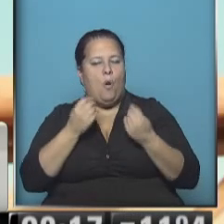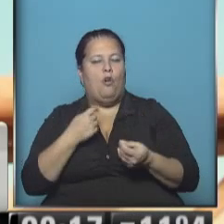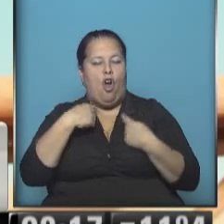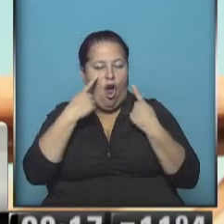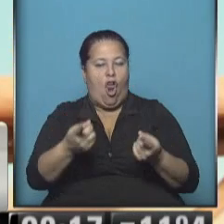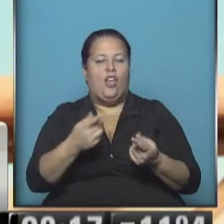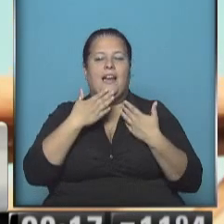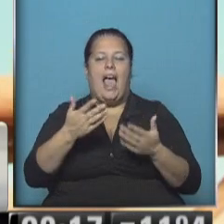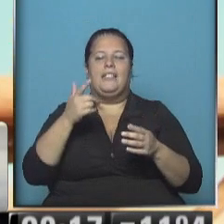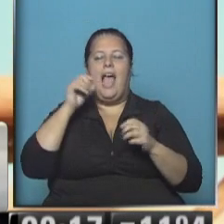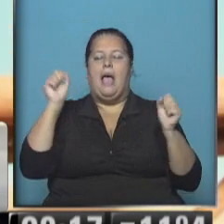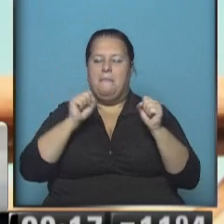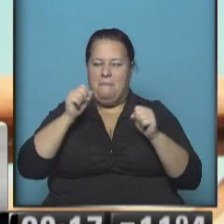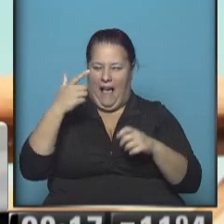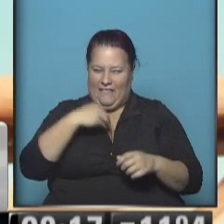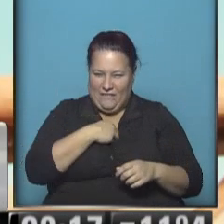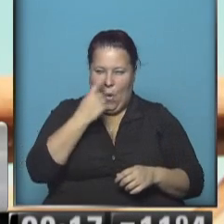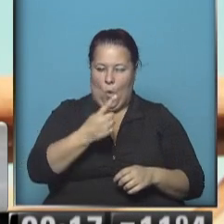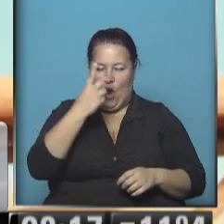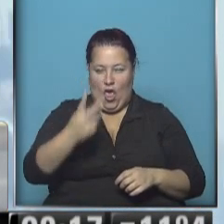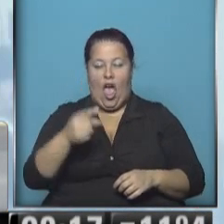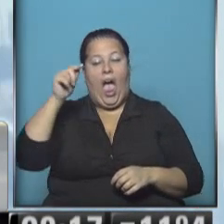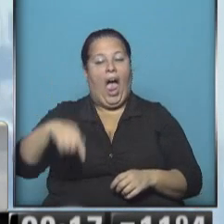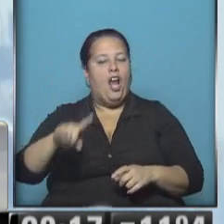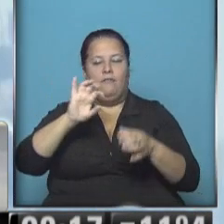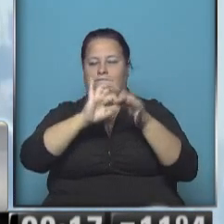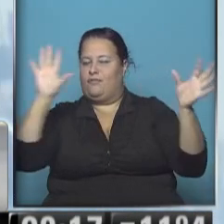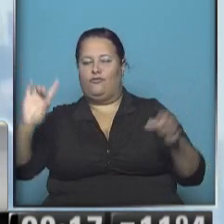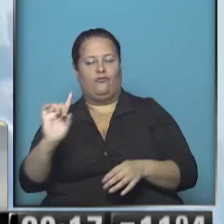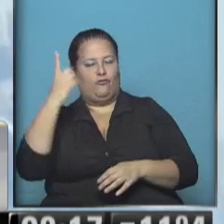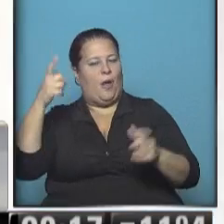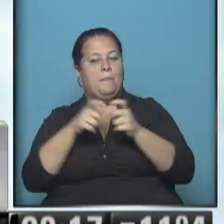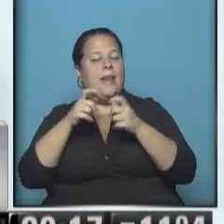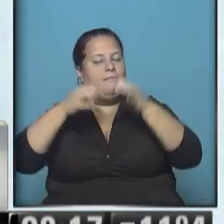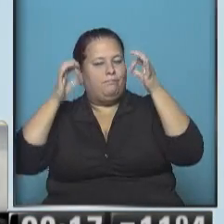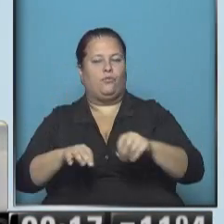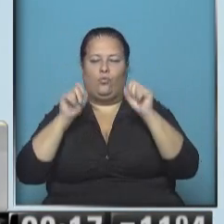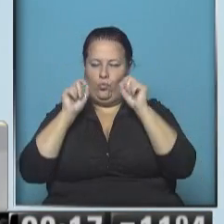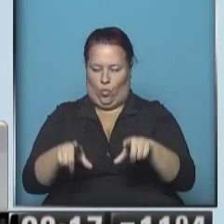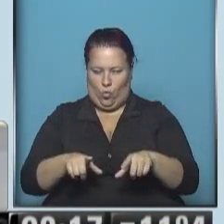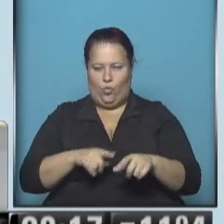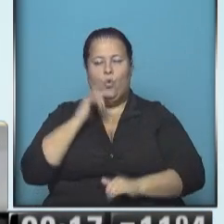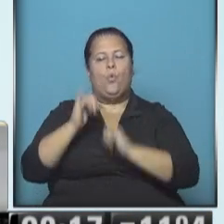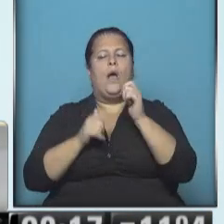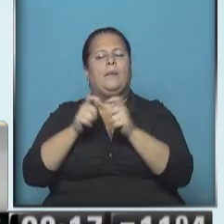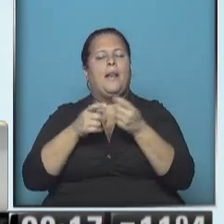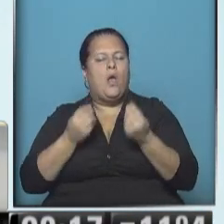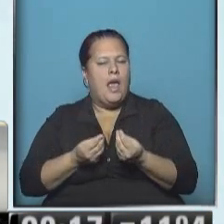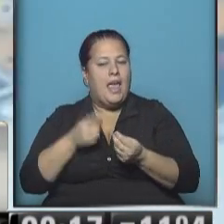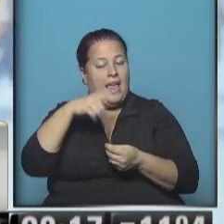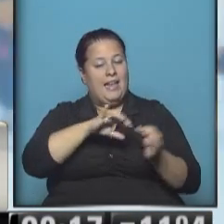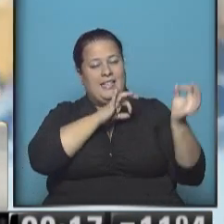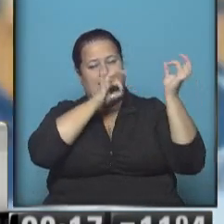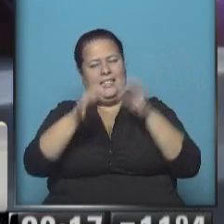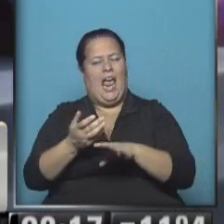a través del villano favorito 1 y 2 y que ahora se independizan. Sí, película expresamente de ellos, y lo que cuenta la peli es que ellos